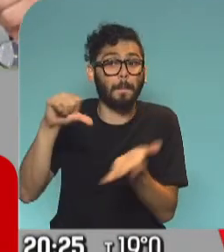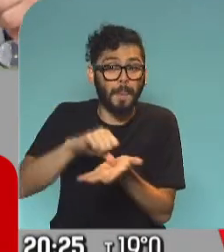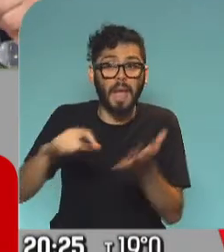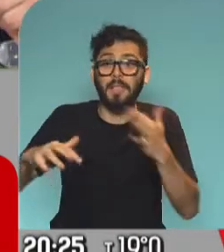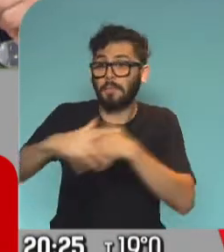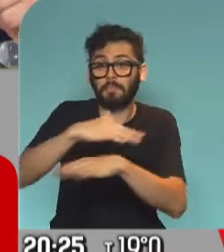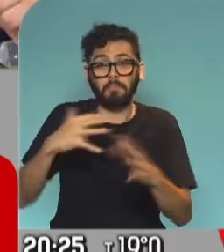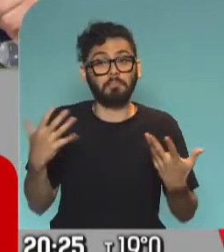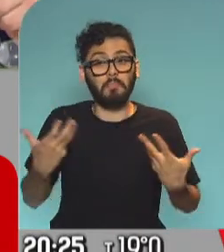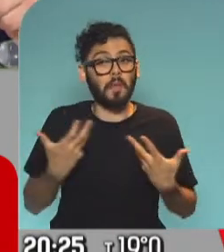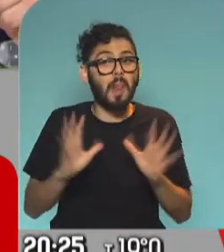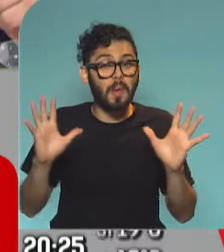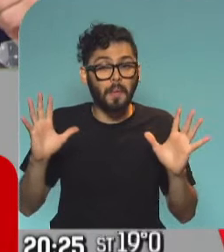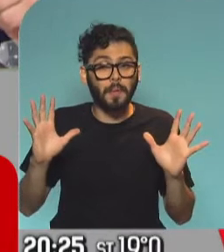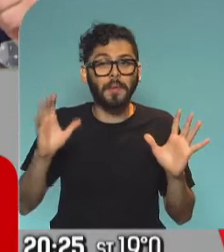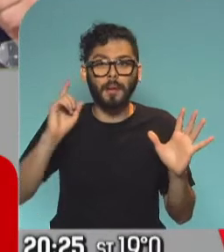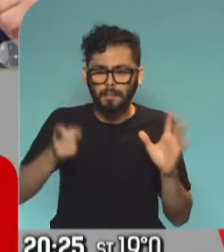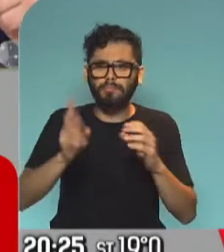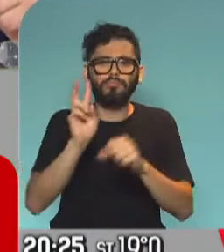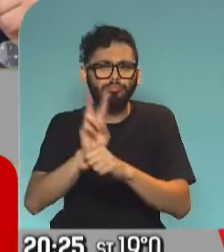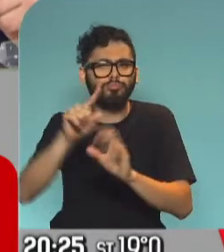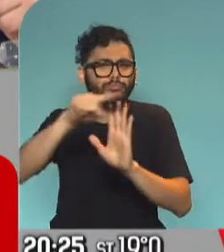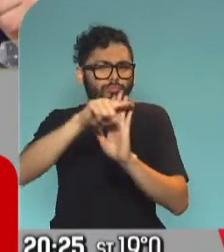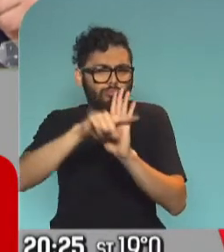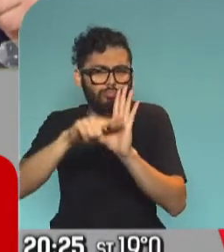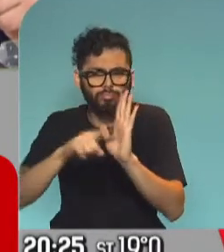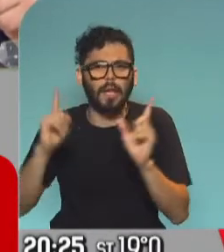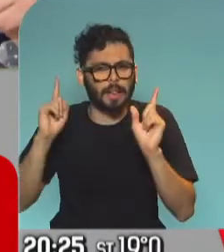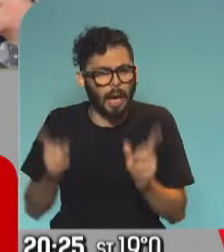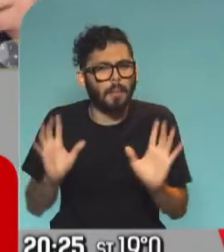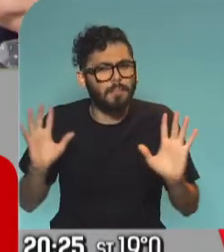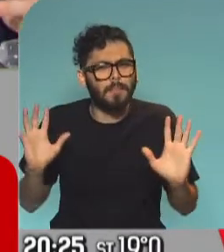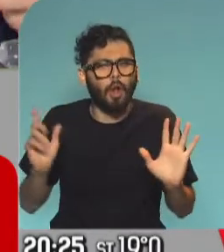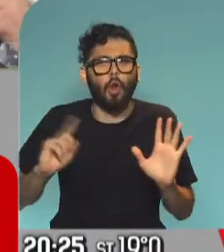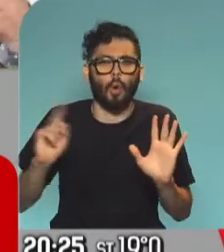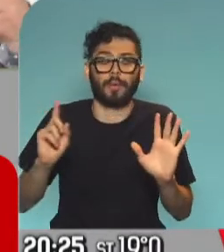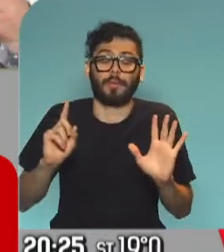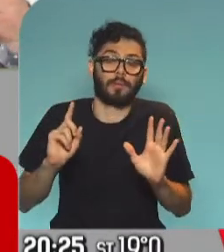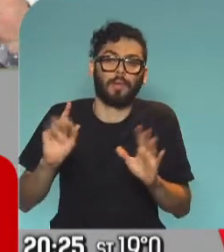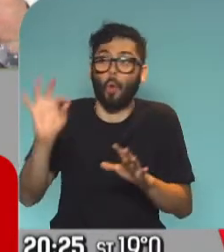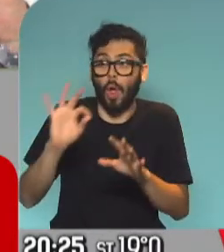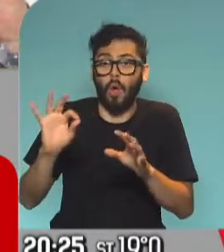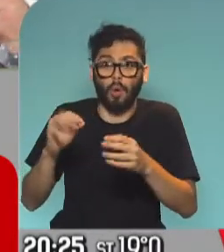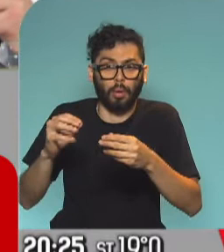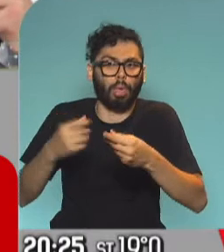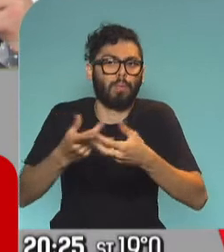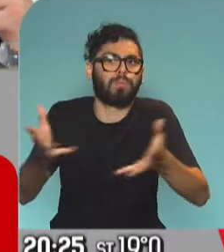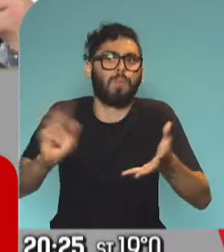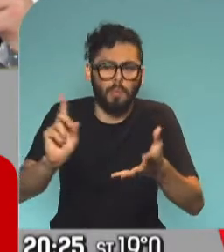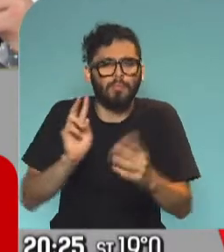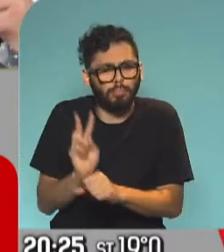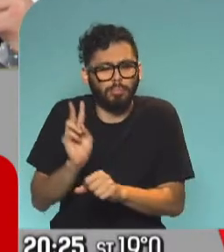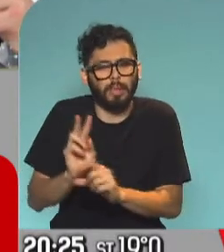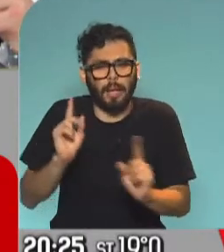y atendiendo a todas las medidas preventivas para no propalar, para no expandir el coronavirus, le ordenó